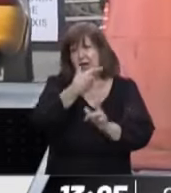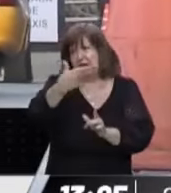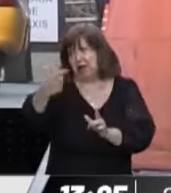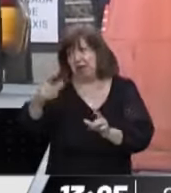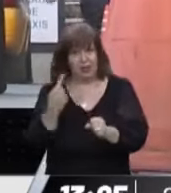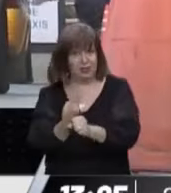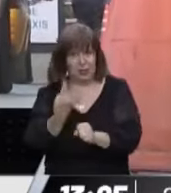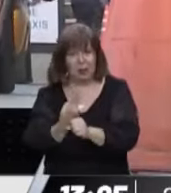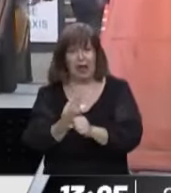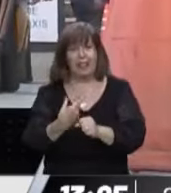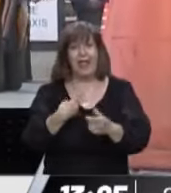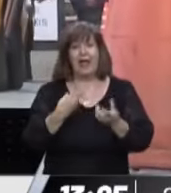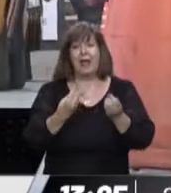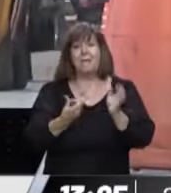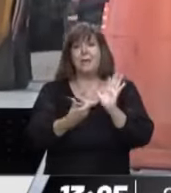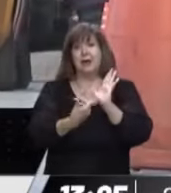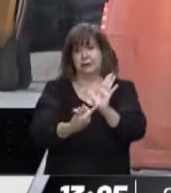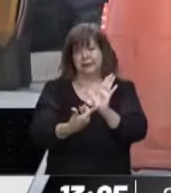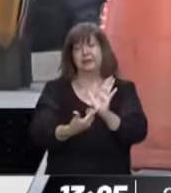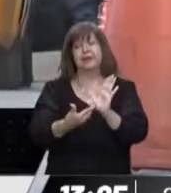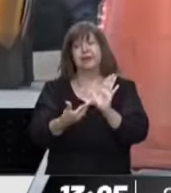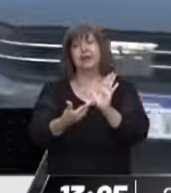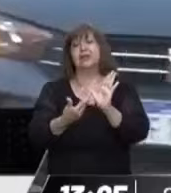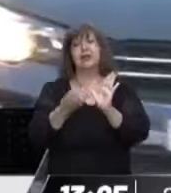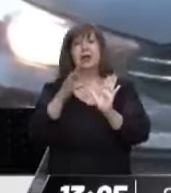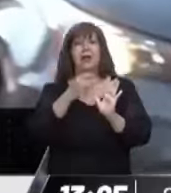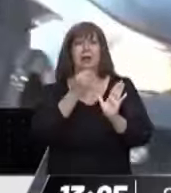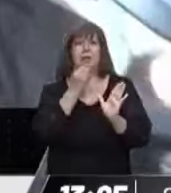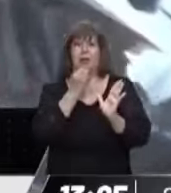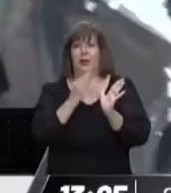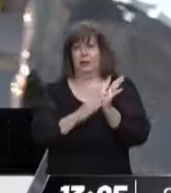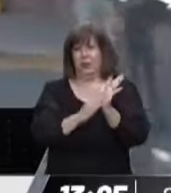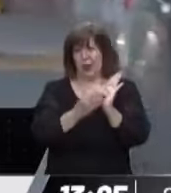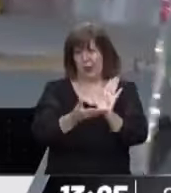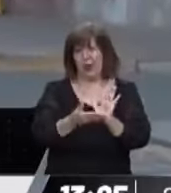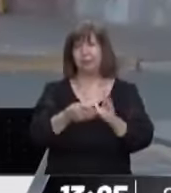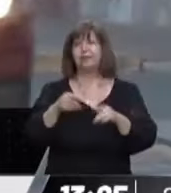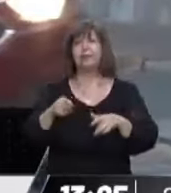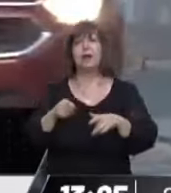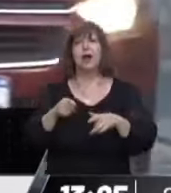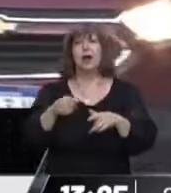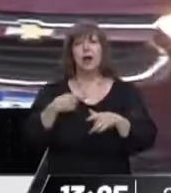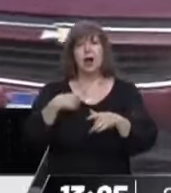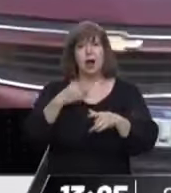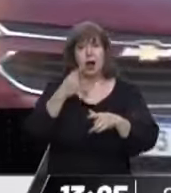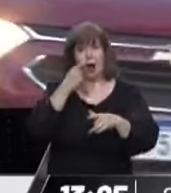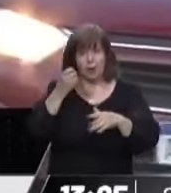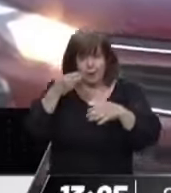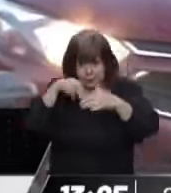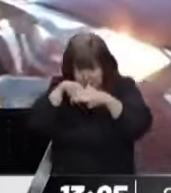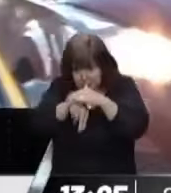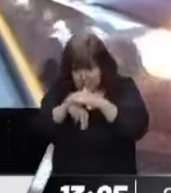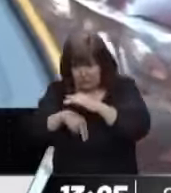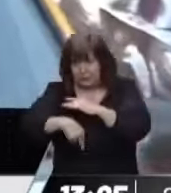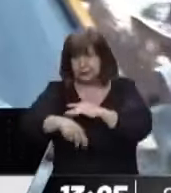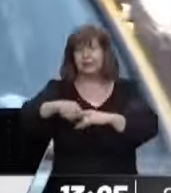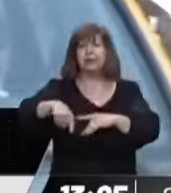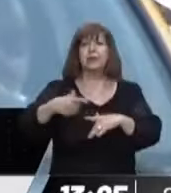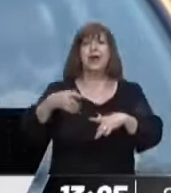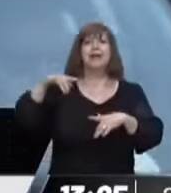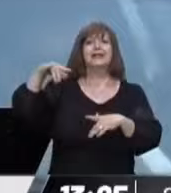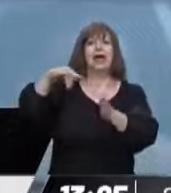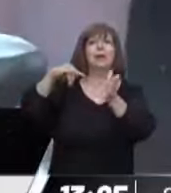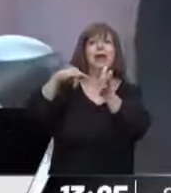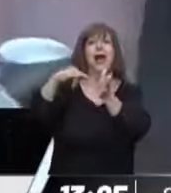qué? La aventura duró poco. Inmediatamente el prófugo se fuga, se toma un taxi de la terminal de ómnibus, pero claro,